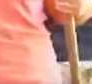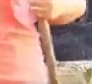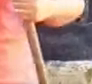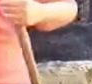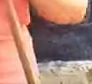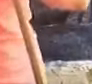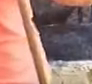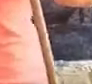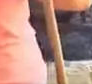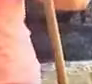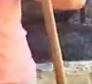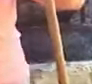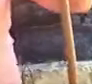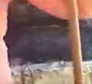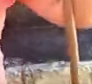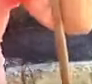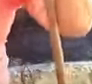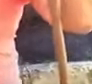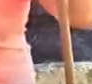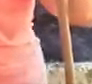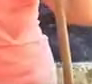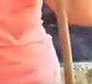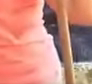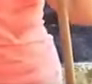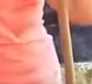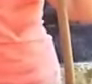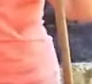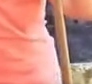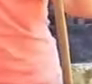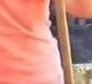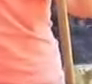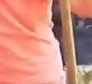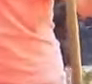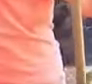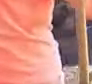qué cosas se te ocurren. ¿Cómo hacer un manantial? Bueno, como veo tanta agua derramada,